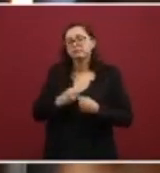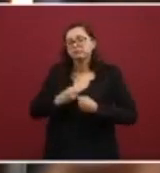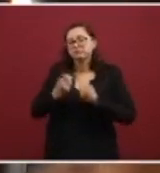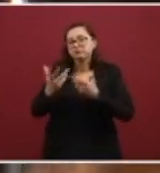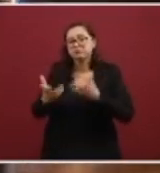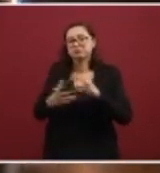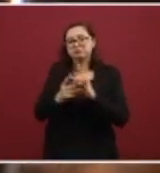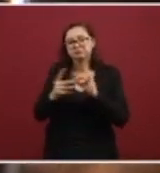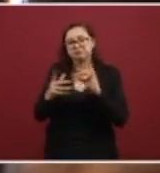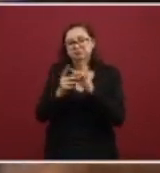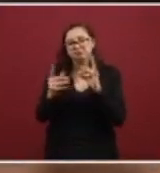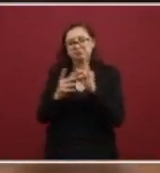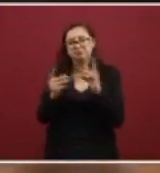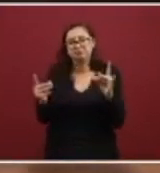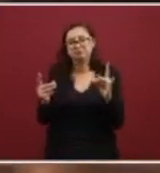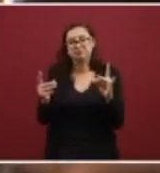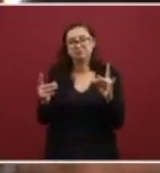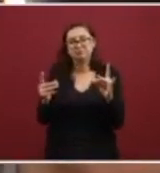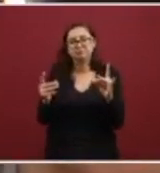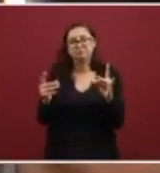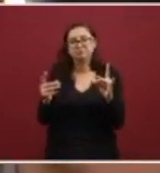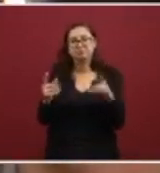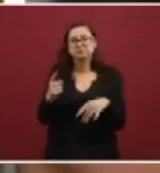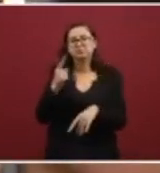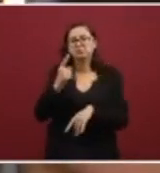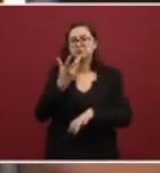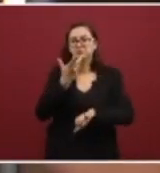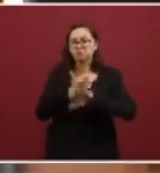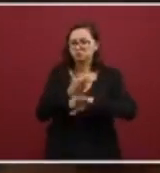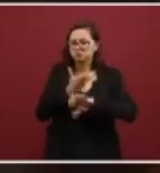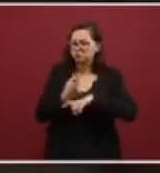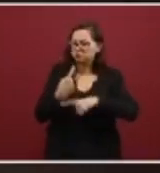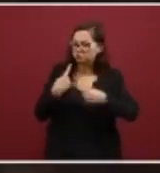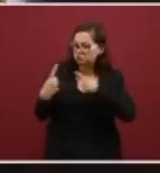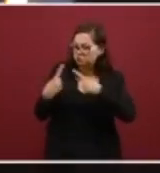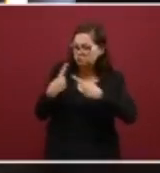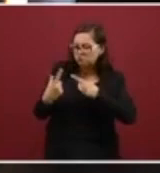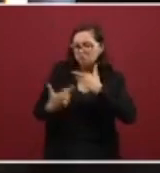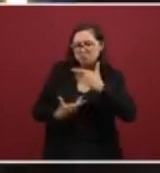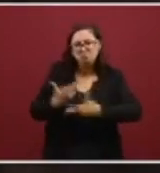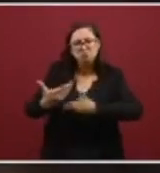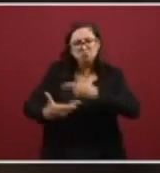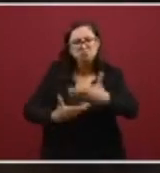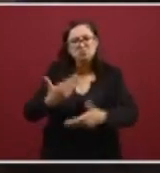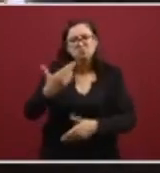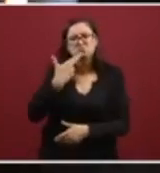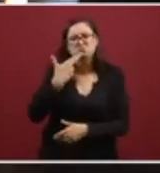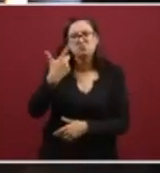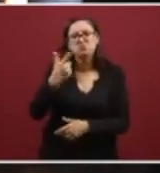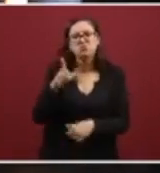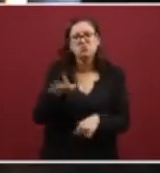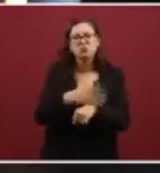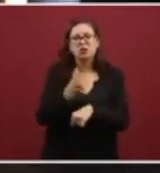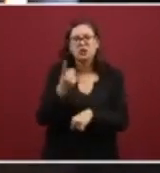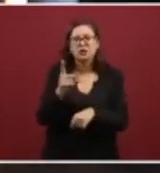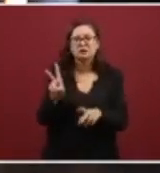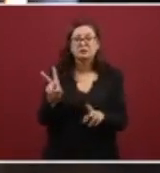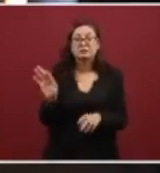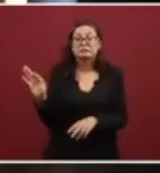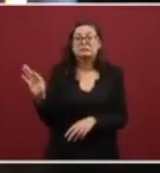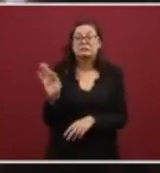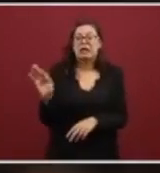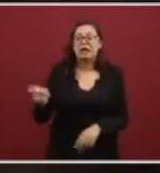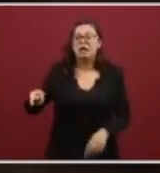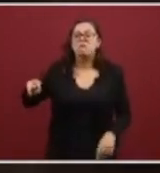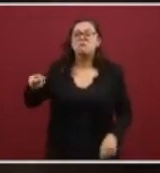que Estados Unidos tuvo un avance significativo en negociaciones con México gracias al fantasma de las tarifas o a la